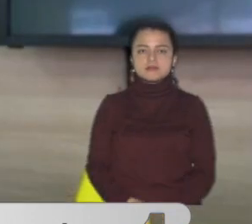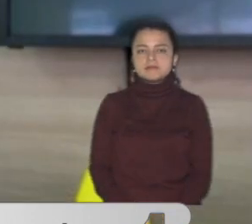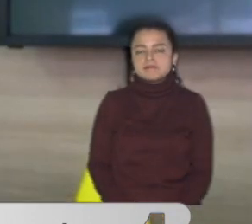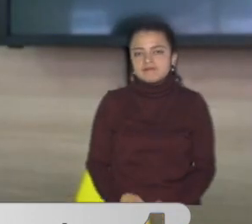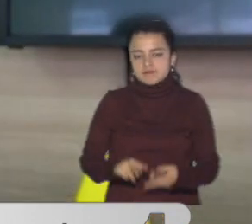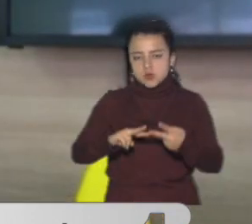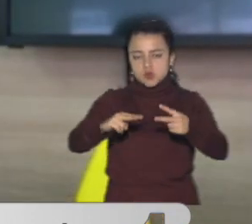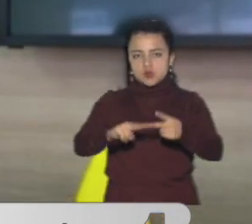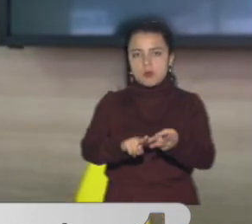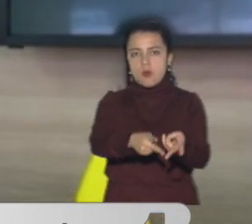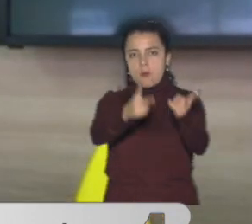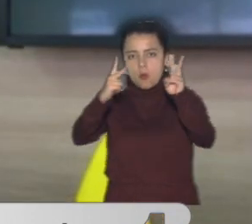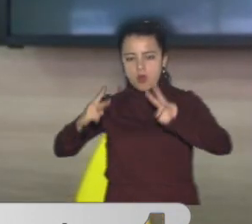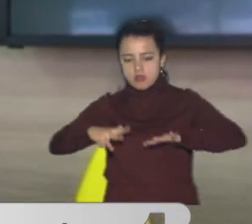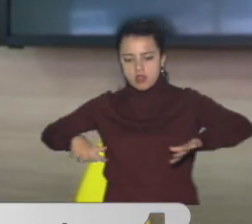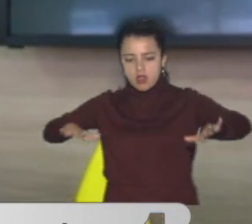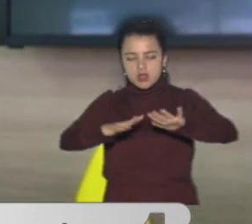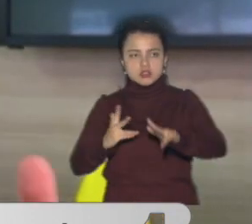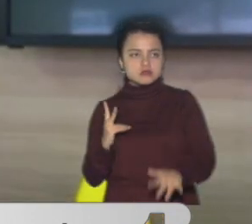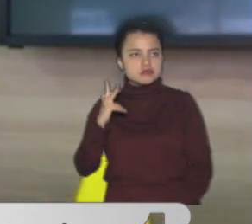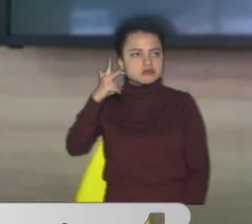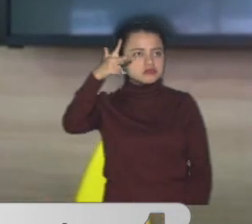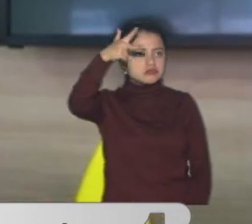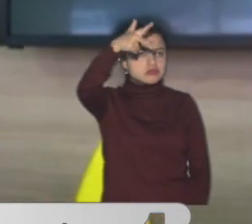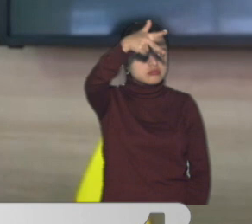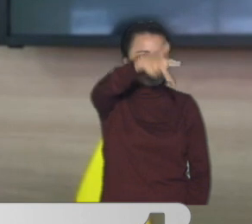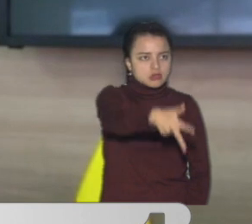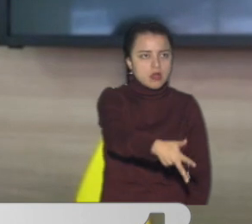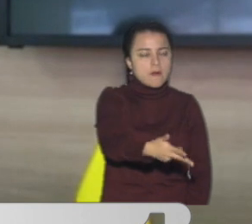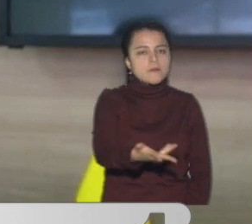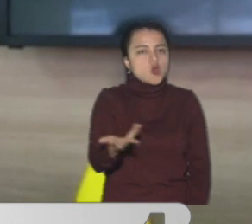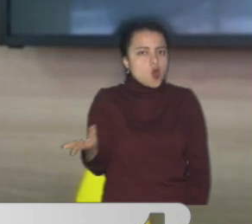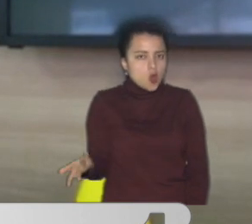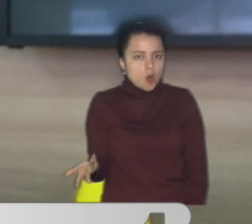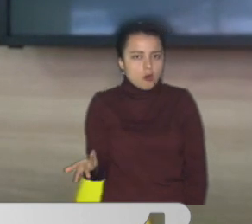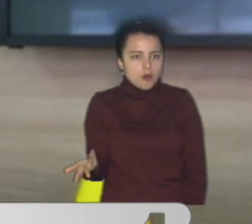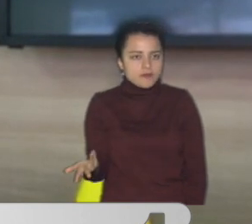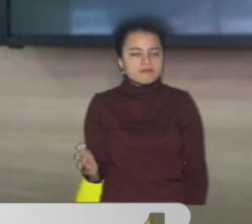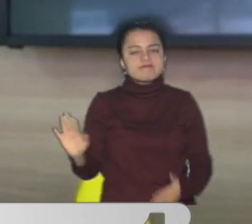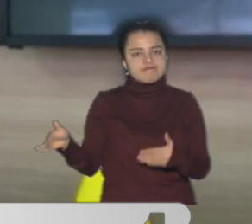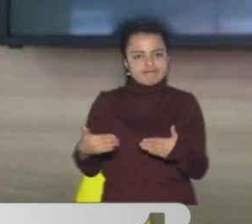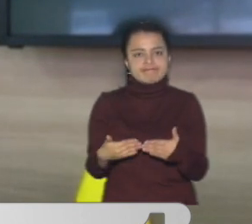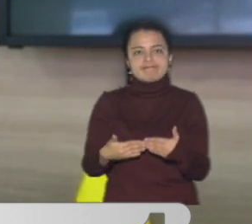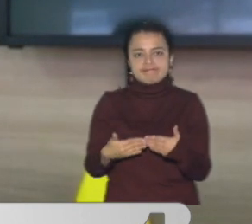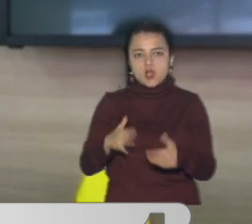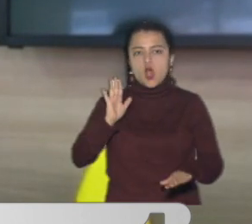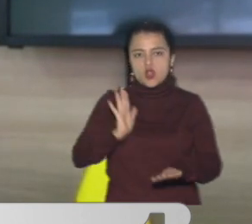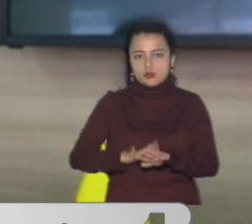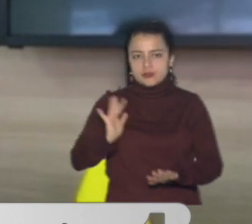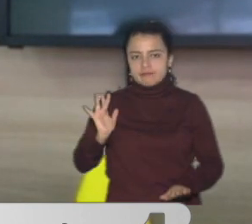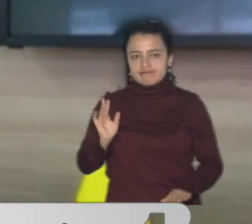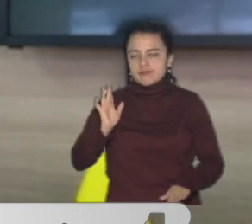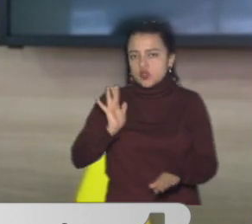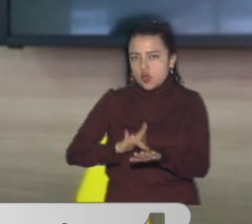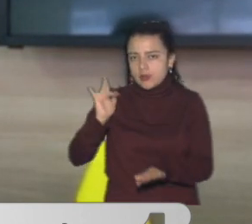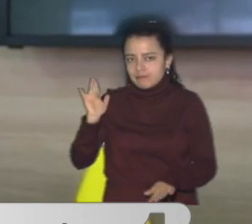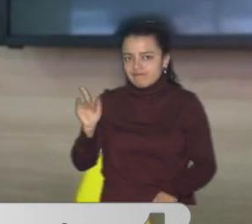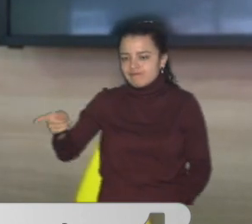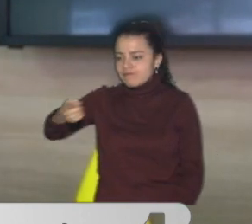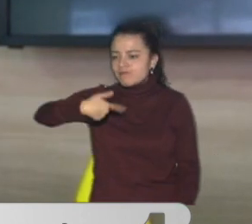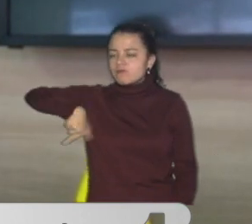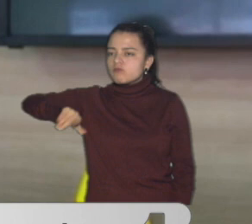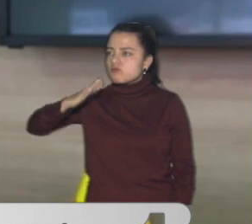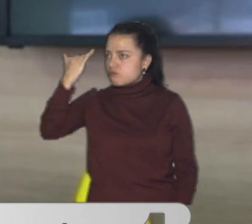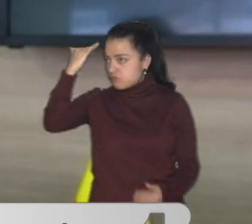puente, que conllevó lógicamente a que el puente tenga que ser cerrado. Coordinado con la Secretaría Estatal de Movilidad, se